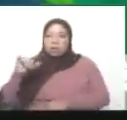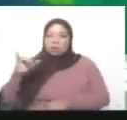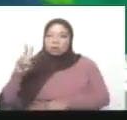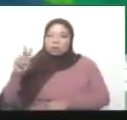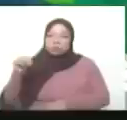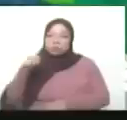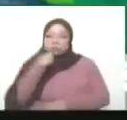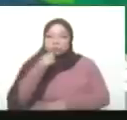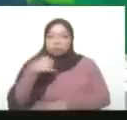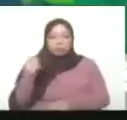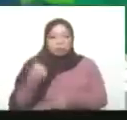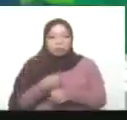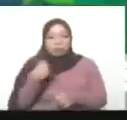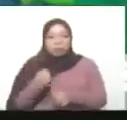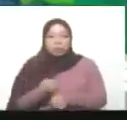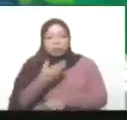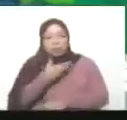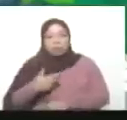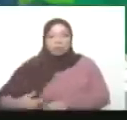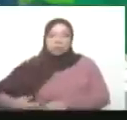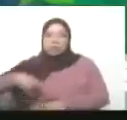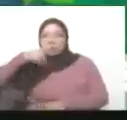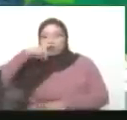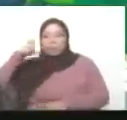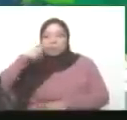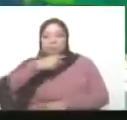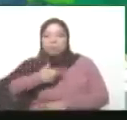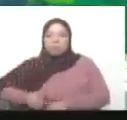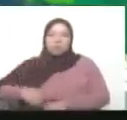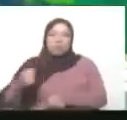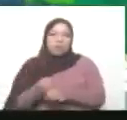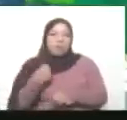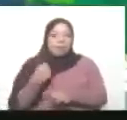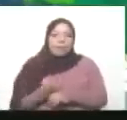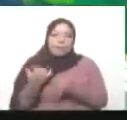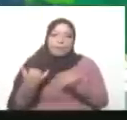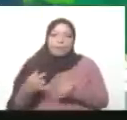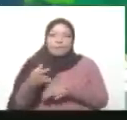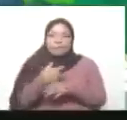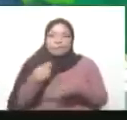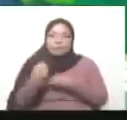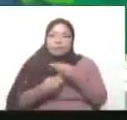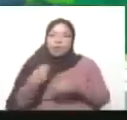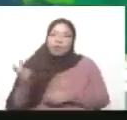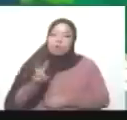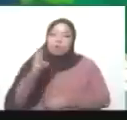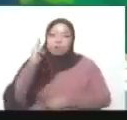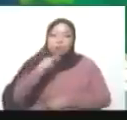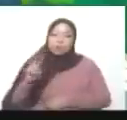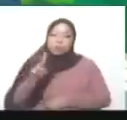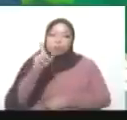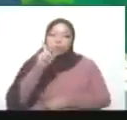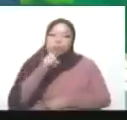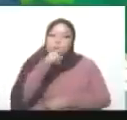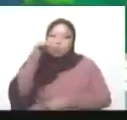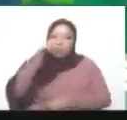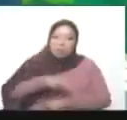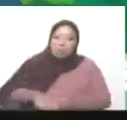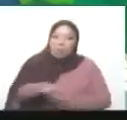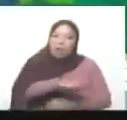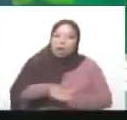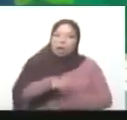yo Nicolás Maduro Moro presidente de la República bolivariana de Venezuela a nombre de nuestro pueblo